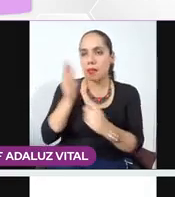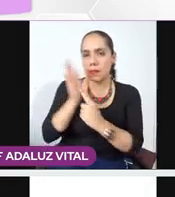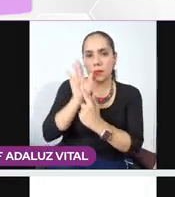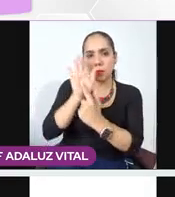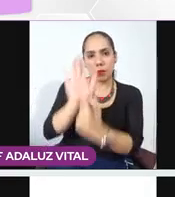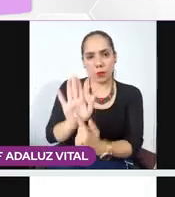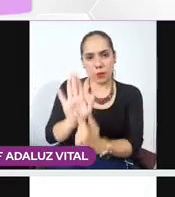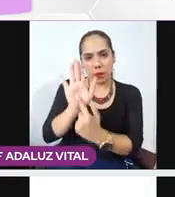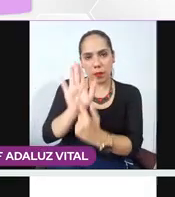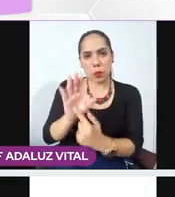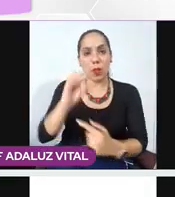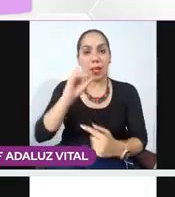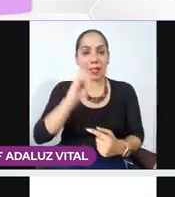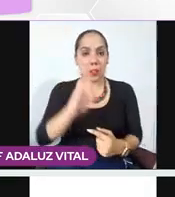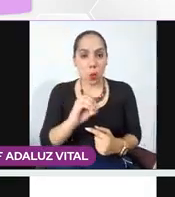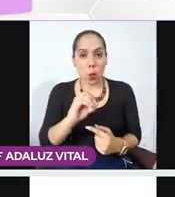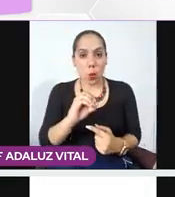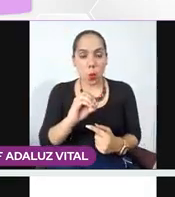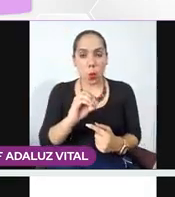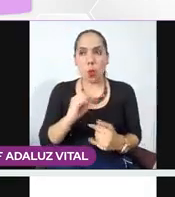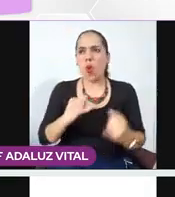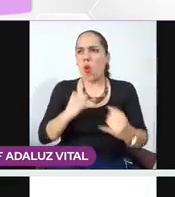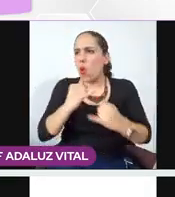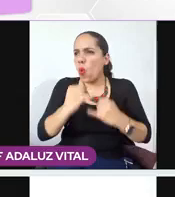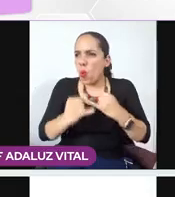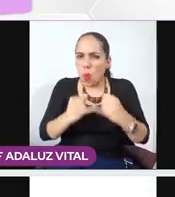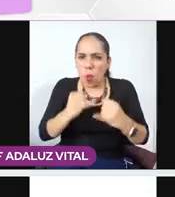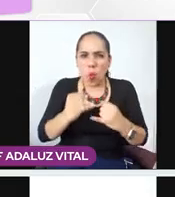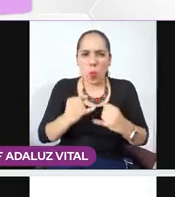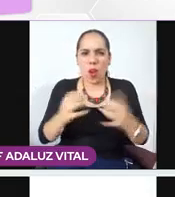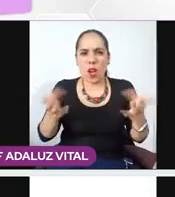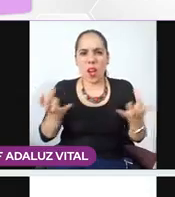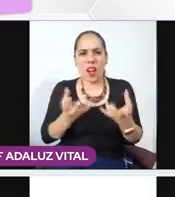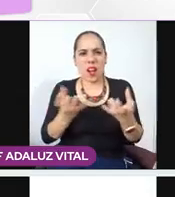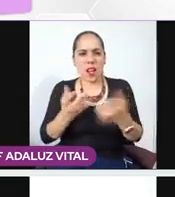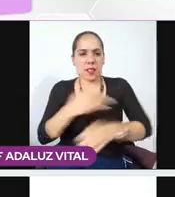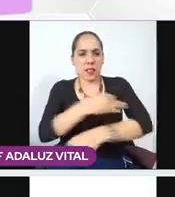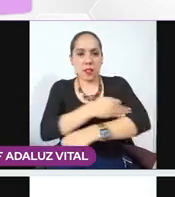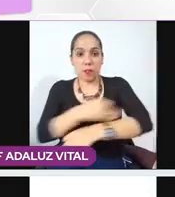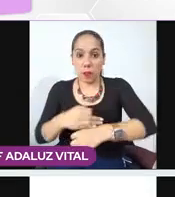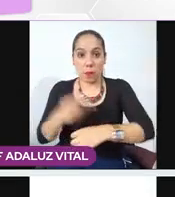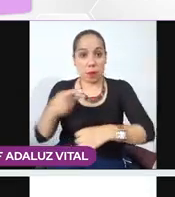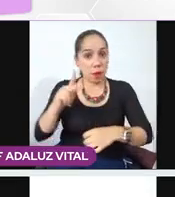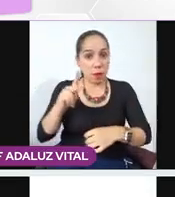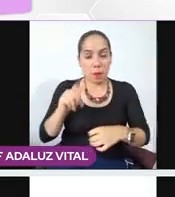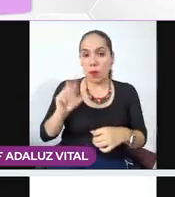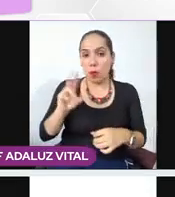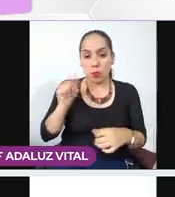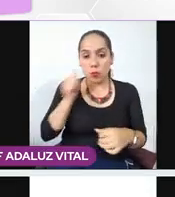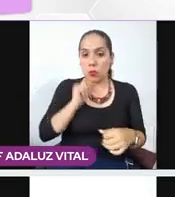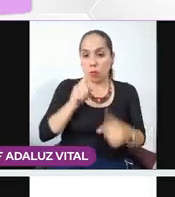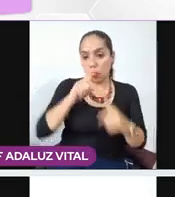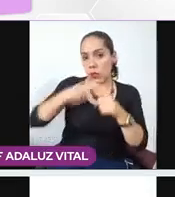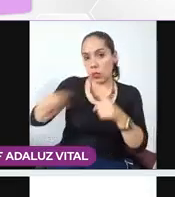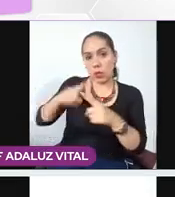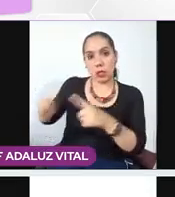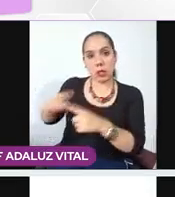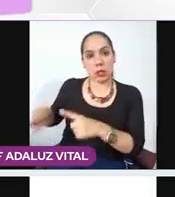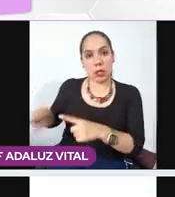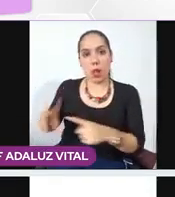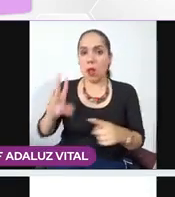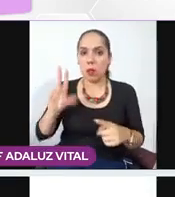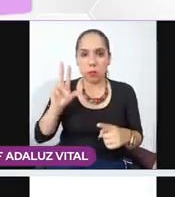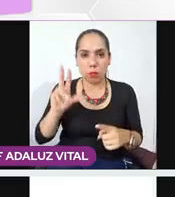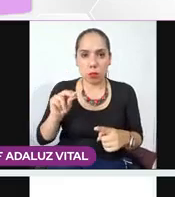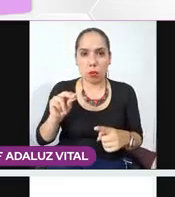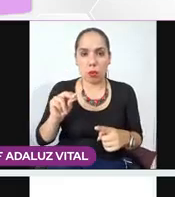algunas actividades o algunos roles paternos, pero no vamos a sustituir nunca al papá y a la mamá. Entonces, cuando hablamos de esto, hablamos de estas figuras